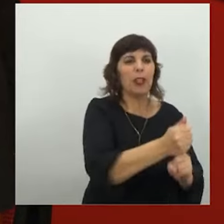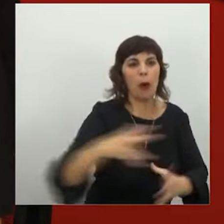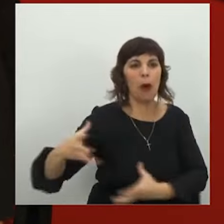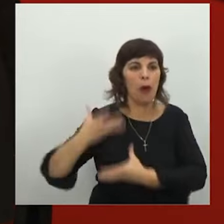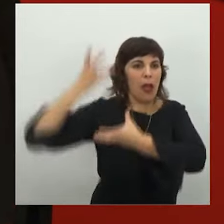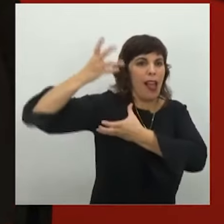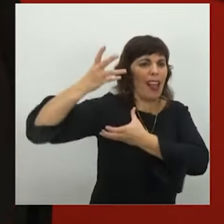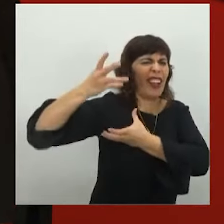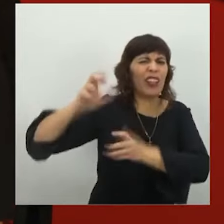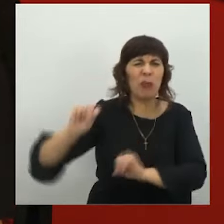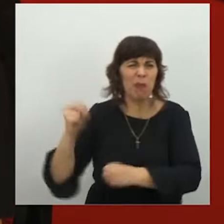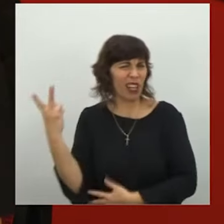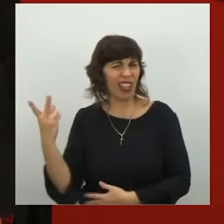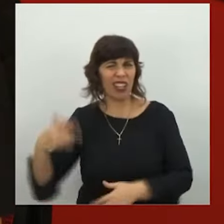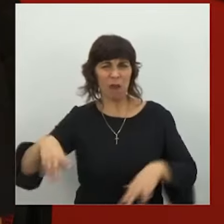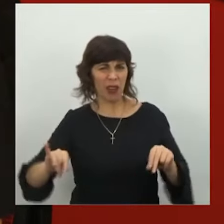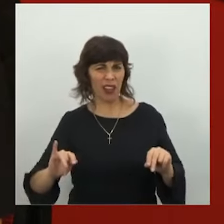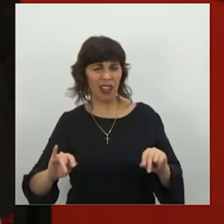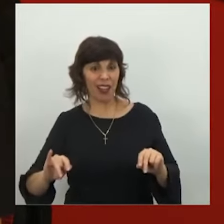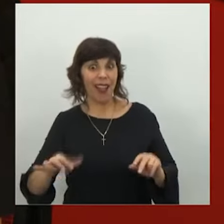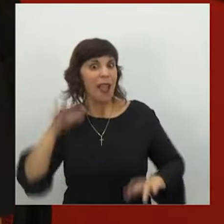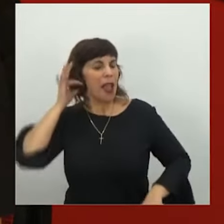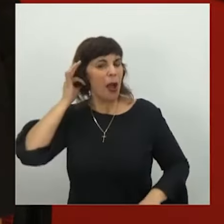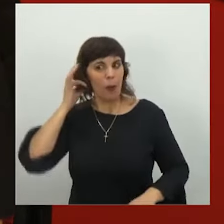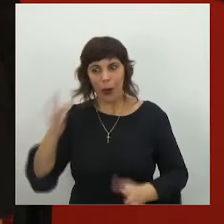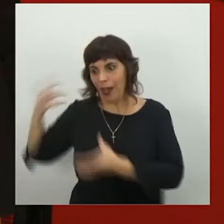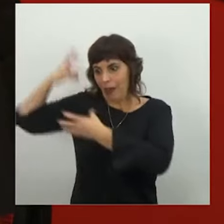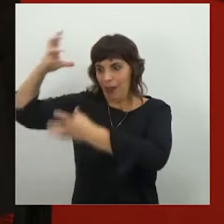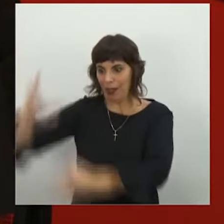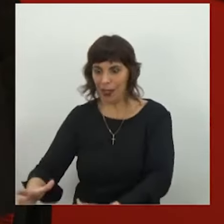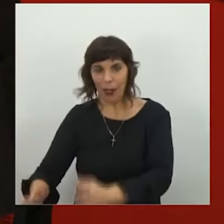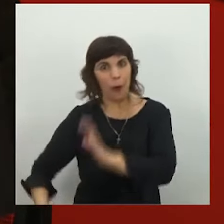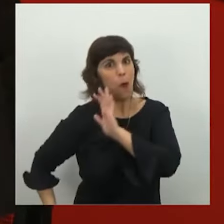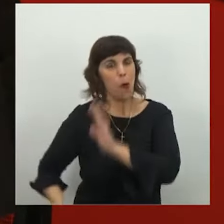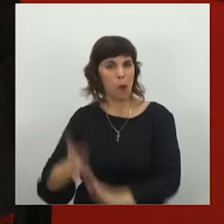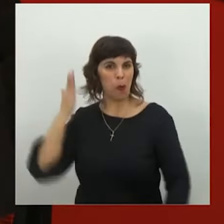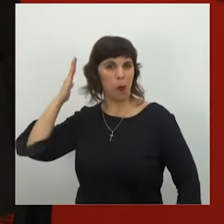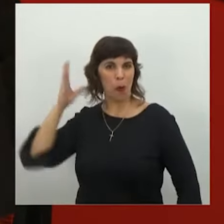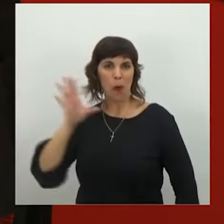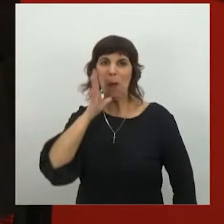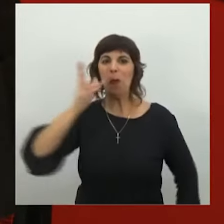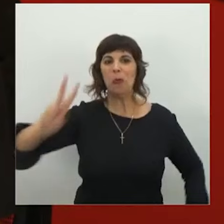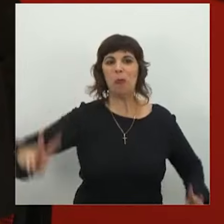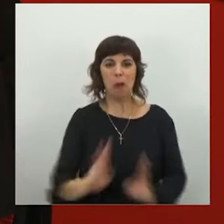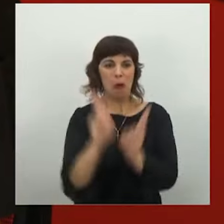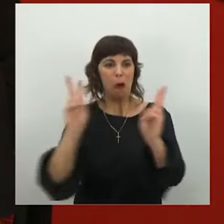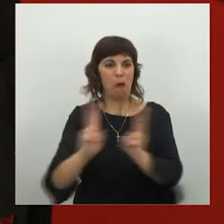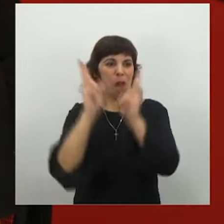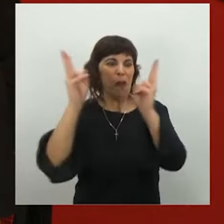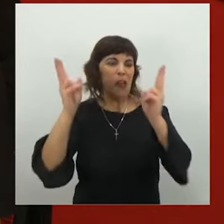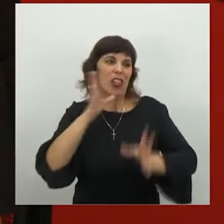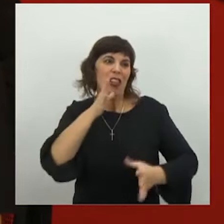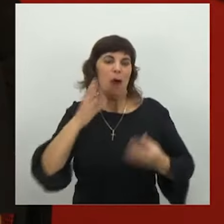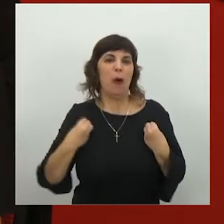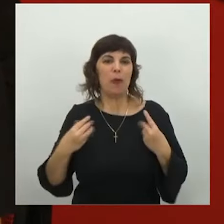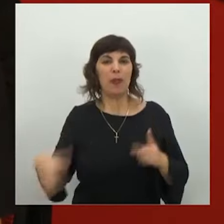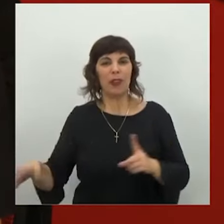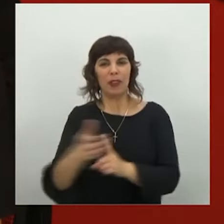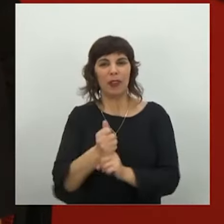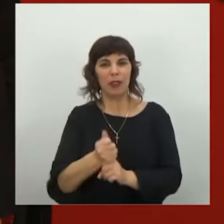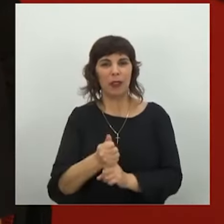Y la mujer se fue. Se fue porque había encontrado esa fuente de agua viva. En